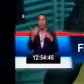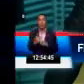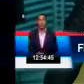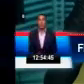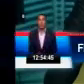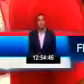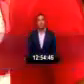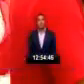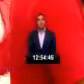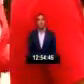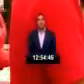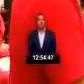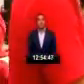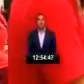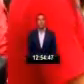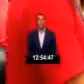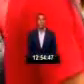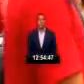Guayaquil.